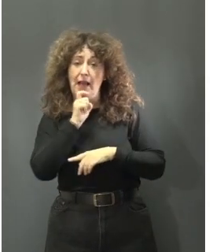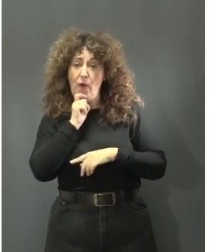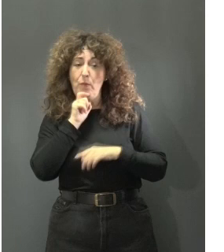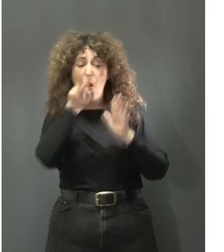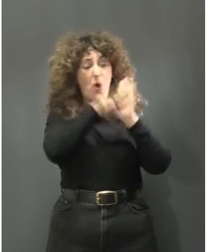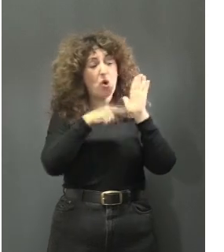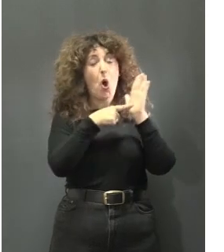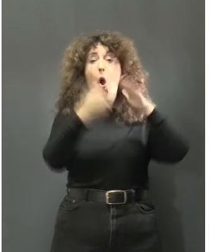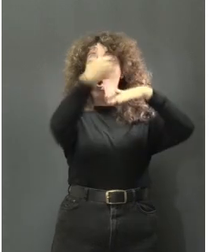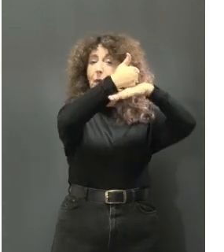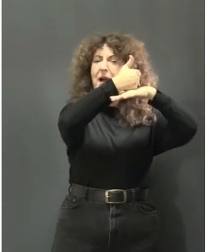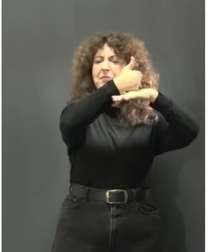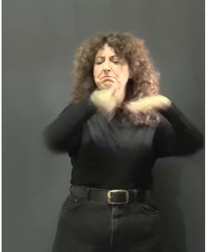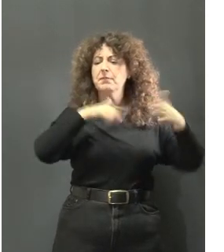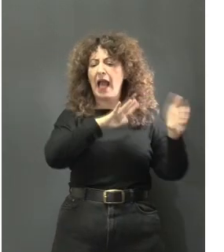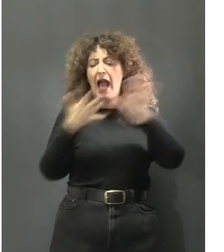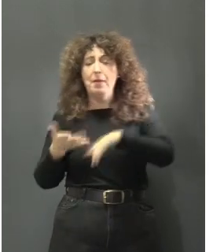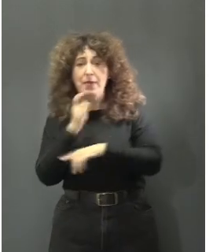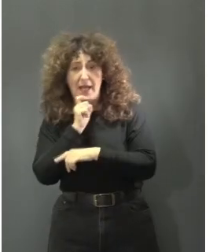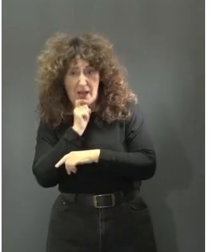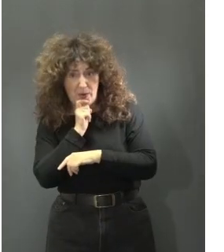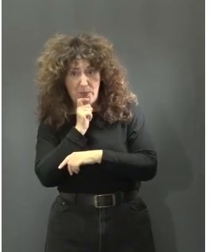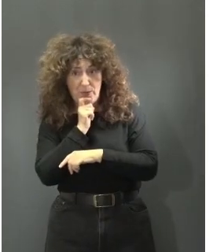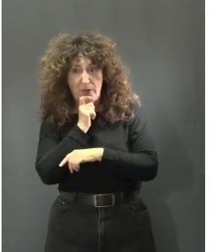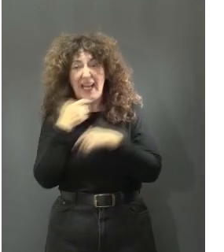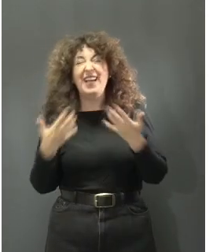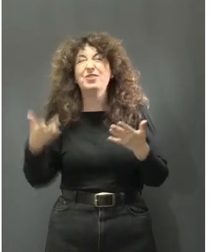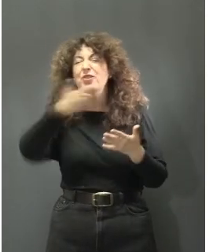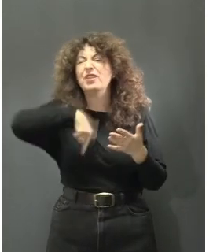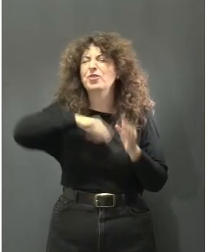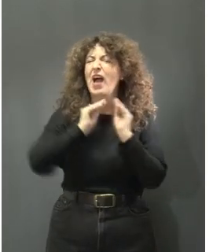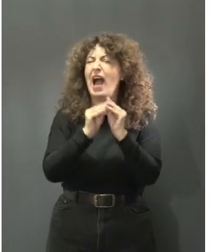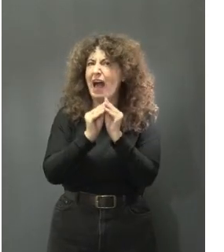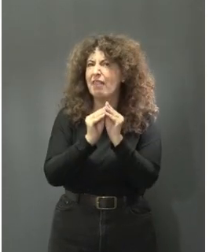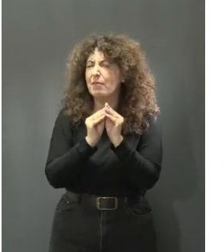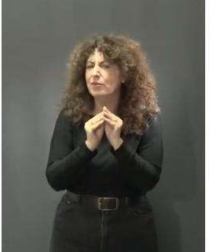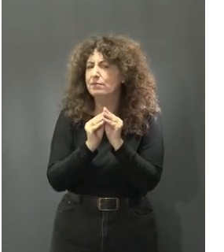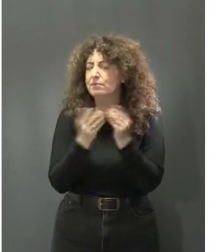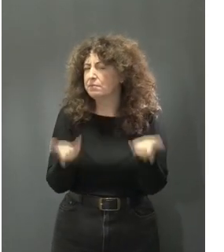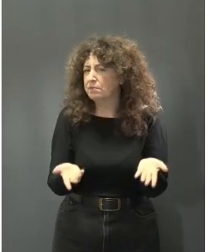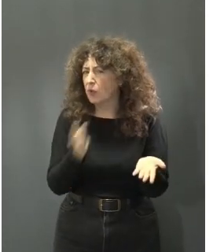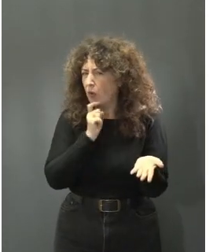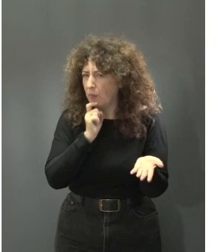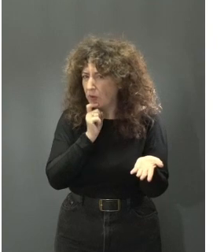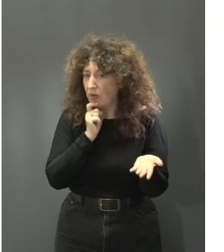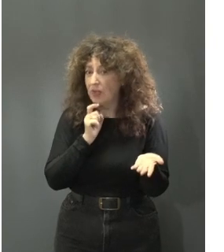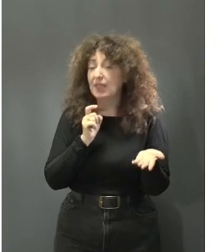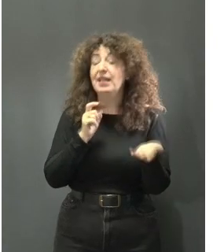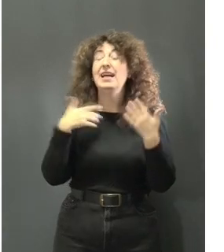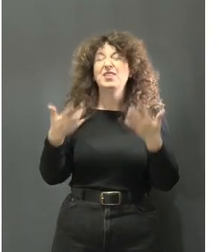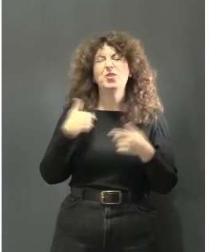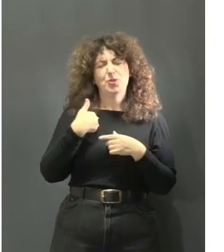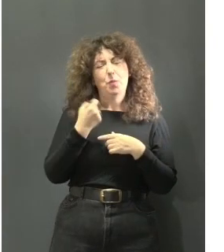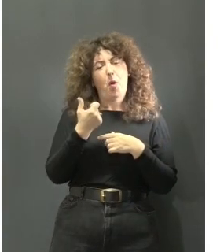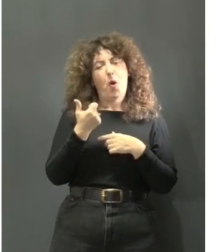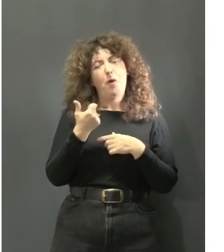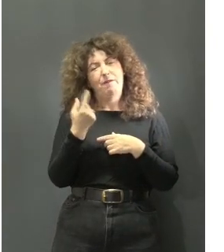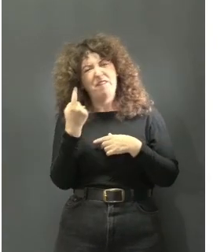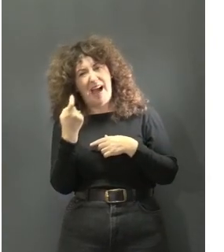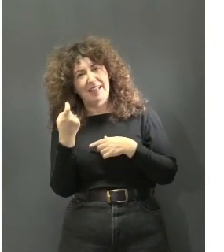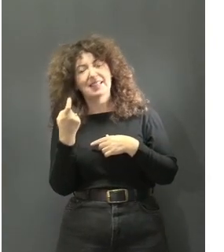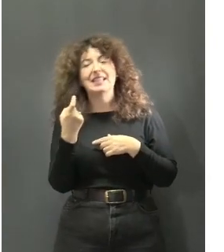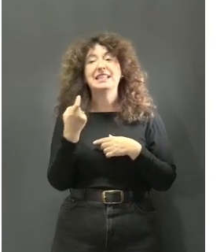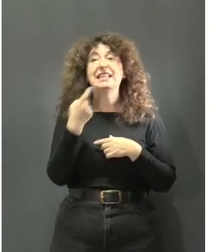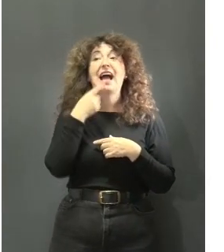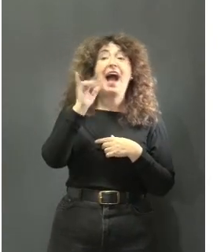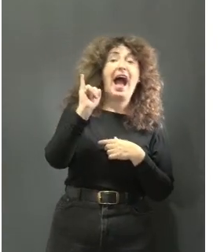normativa, pero ¿cómo podemos saber cómo se realiza eso, ¿no? Entonces sí que a lo mejor yo echo de menos en ese sentido, que no sé si hay